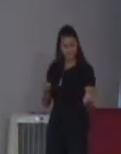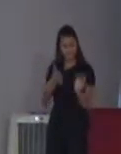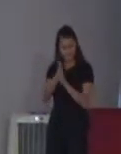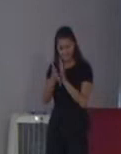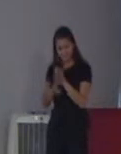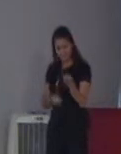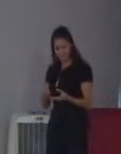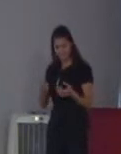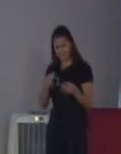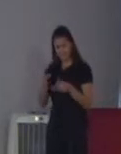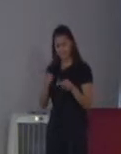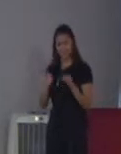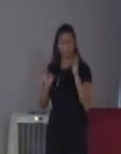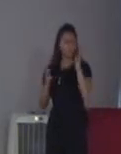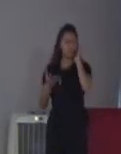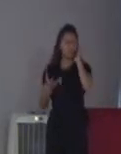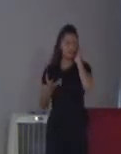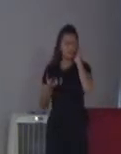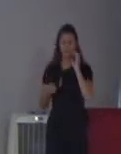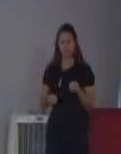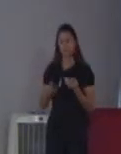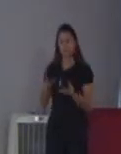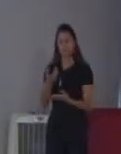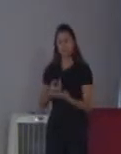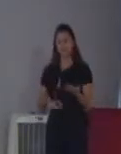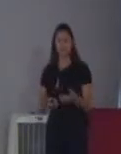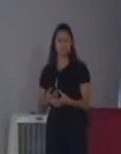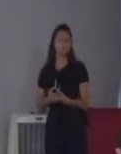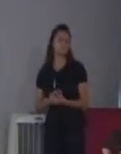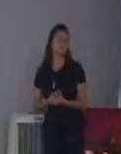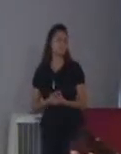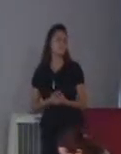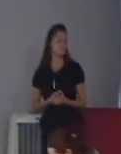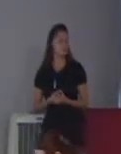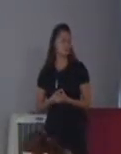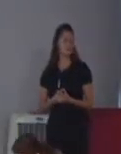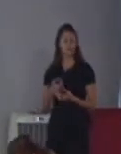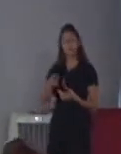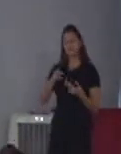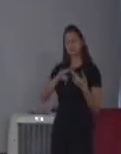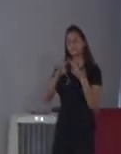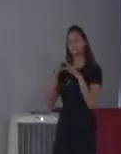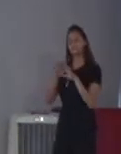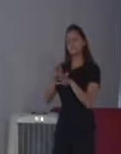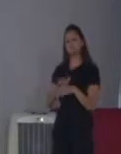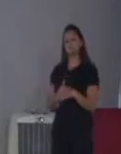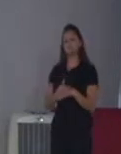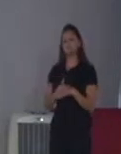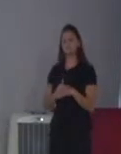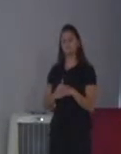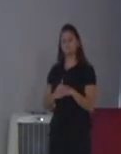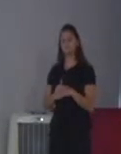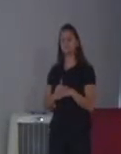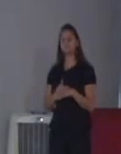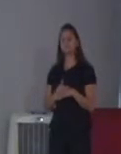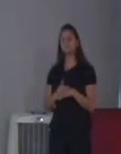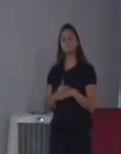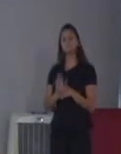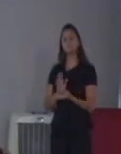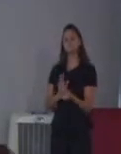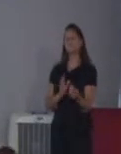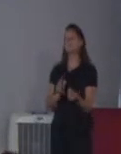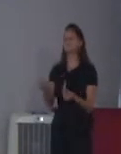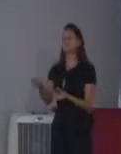explico, bueno, no, que quiero, digamos, dejarles es lo que tiene que ver con la segregación y la exclusión por vía,